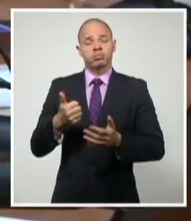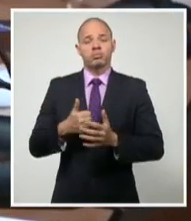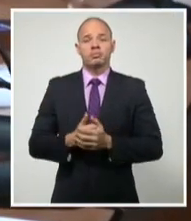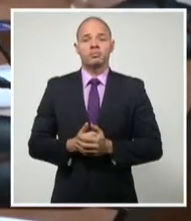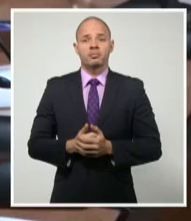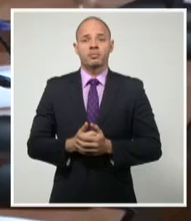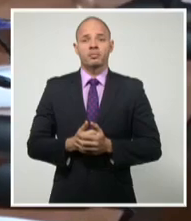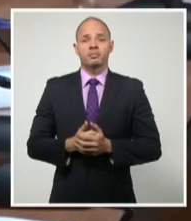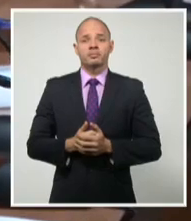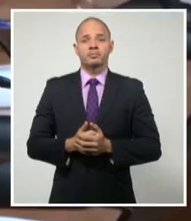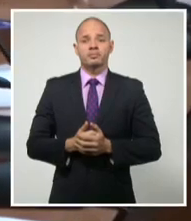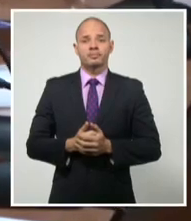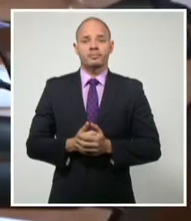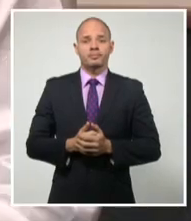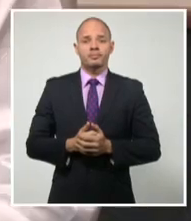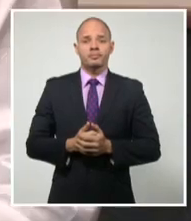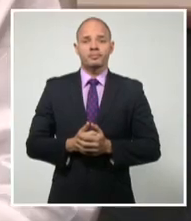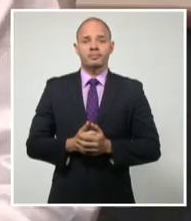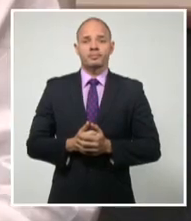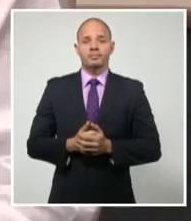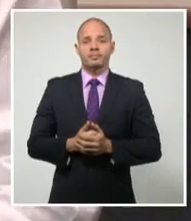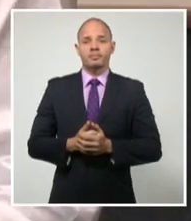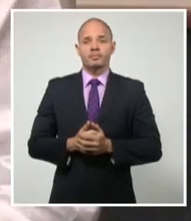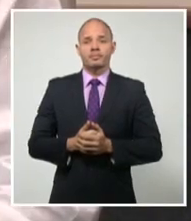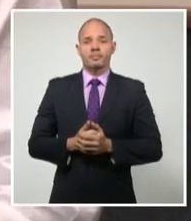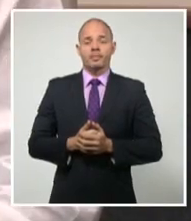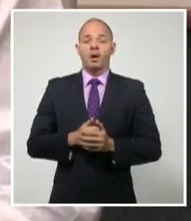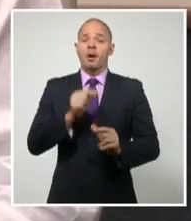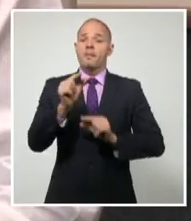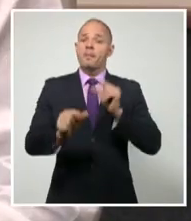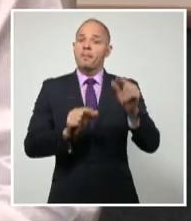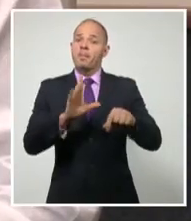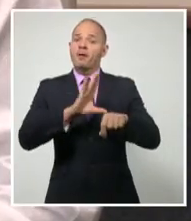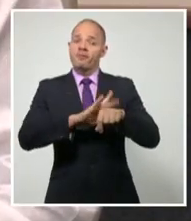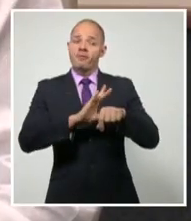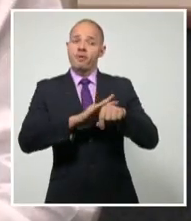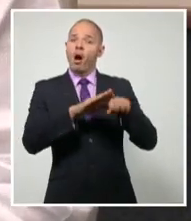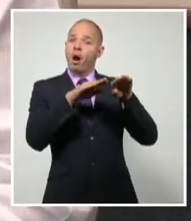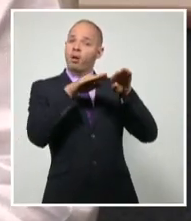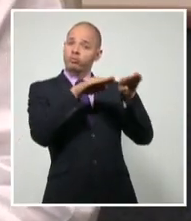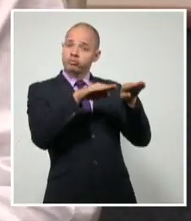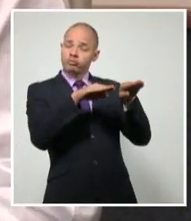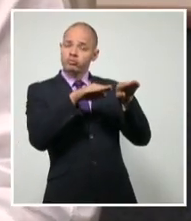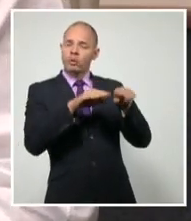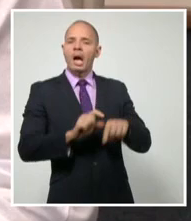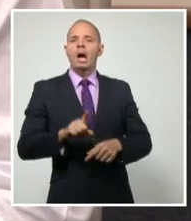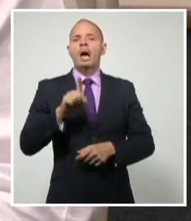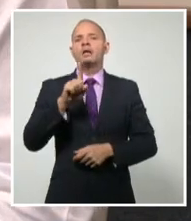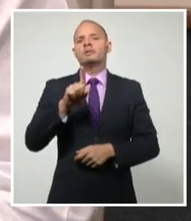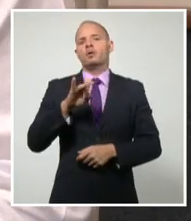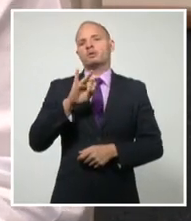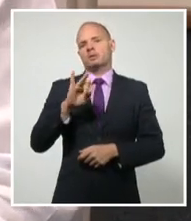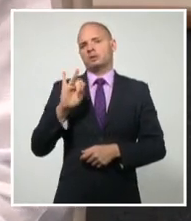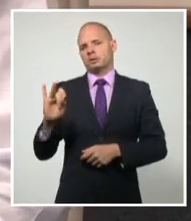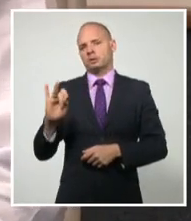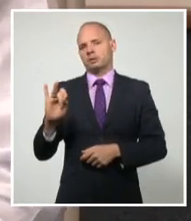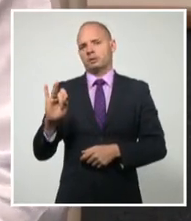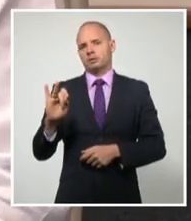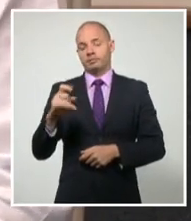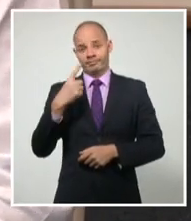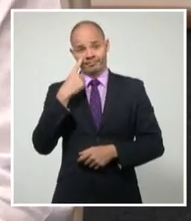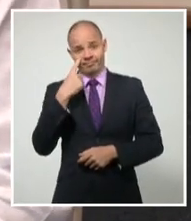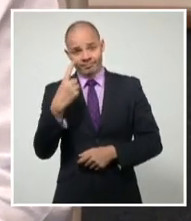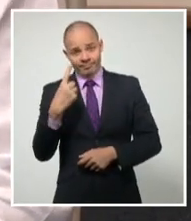pacientes salvados. Y solo quedaron como pacientes activos 177, que son 144